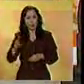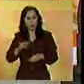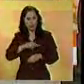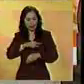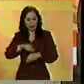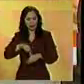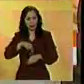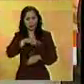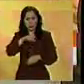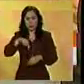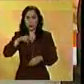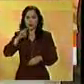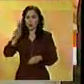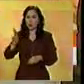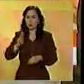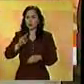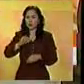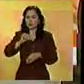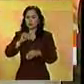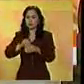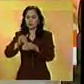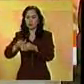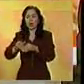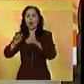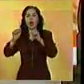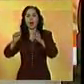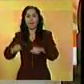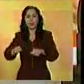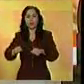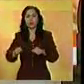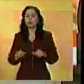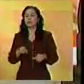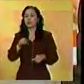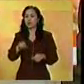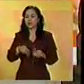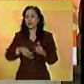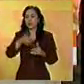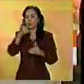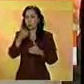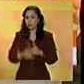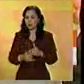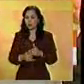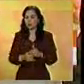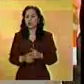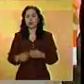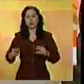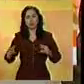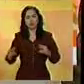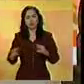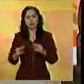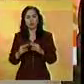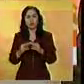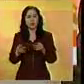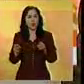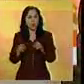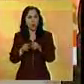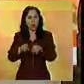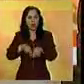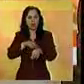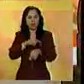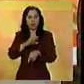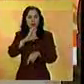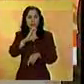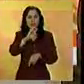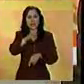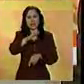utilizar para la consulta y la aprobación y sanción de este proyecto coincida con los tiempos del